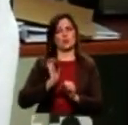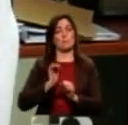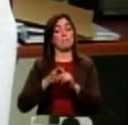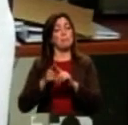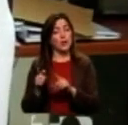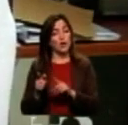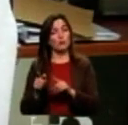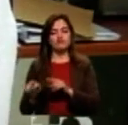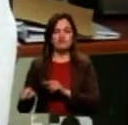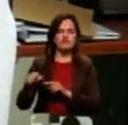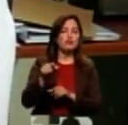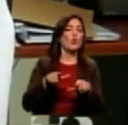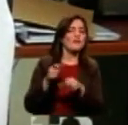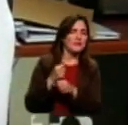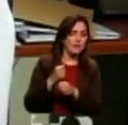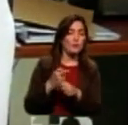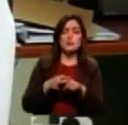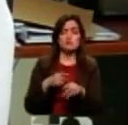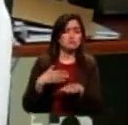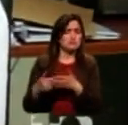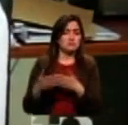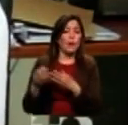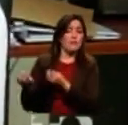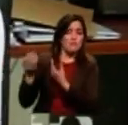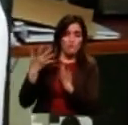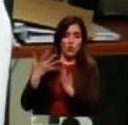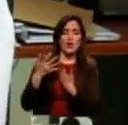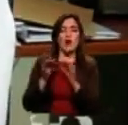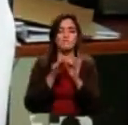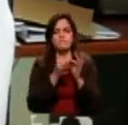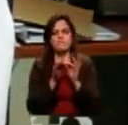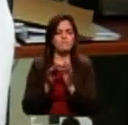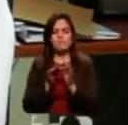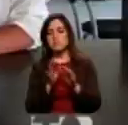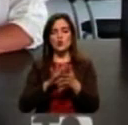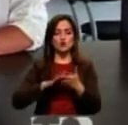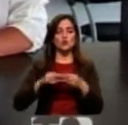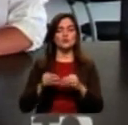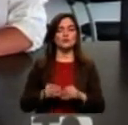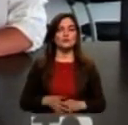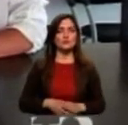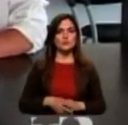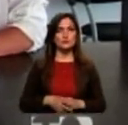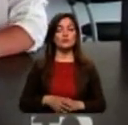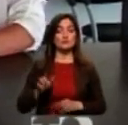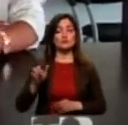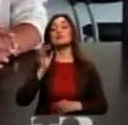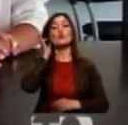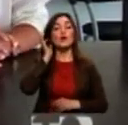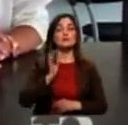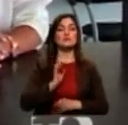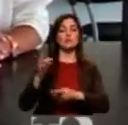frentes de trabajo pero hemos sido informados de que se están tomando los correctivos según andrea gonzález